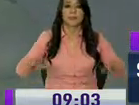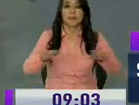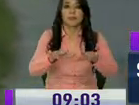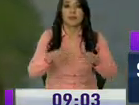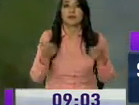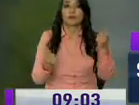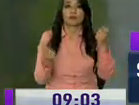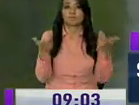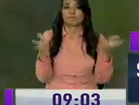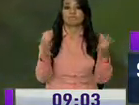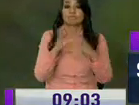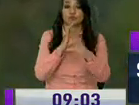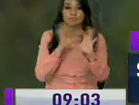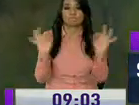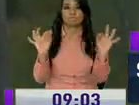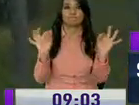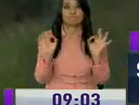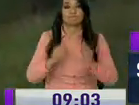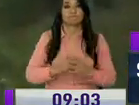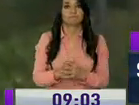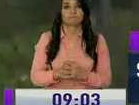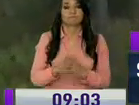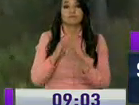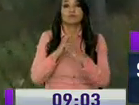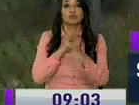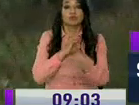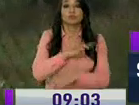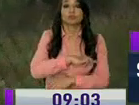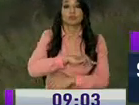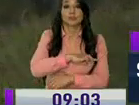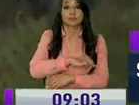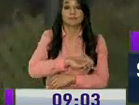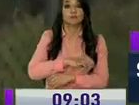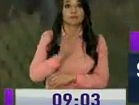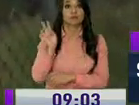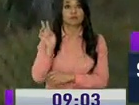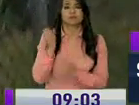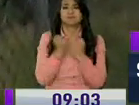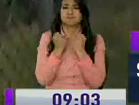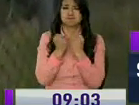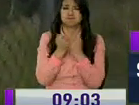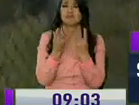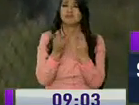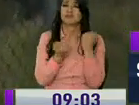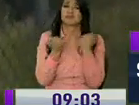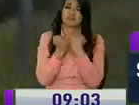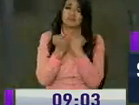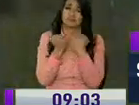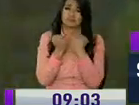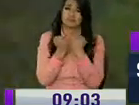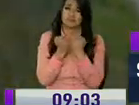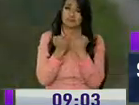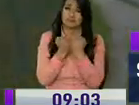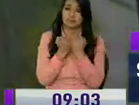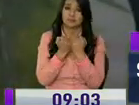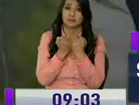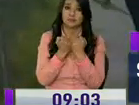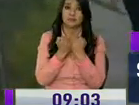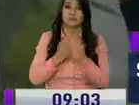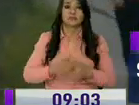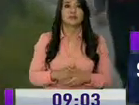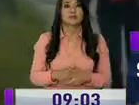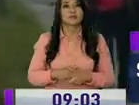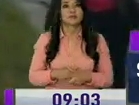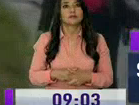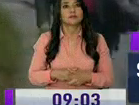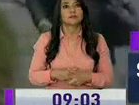carga vehicular, eso es importante señalar. Los buses metropolitanos podemos ver que van repletos de gente, hasta los vidrios están muy, muy juntos,